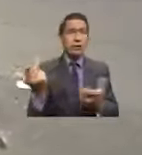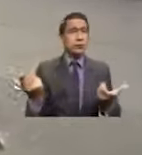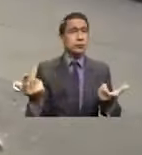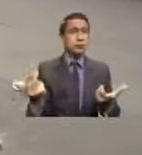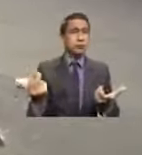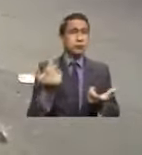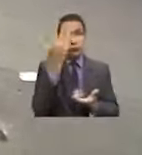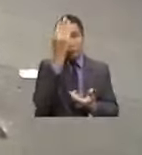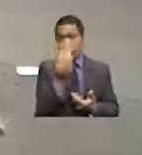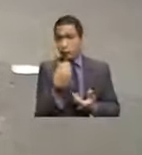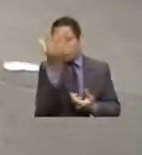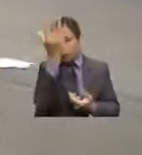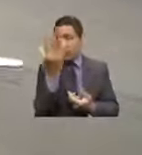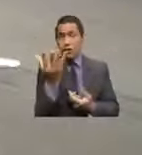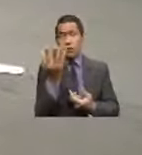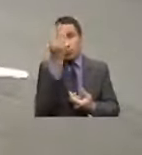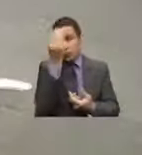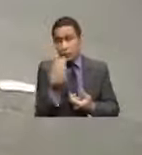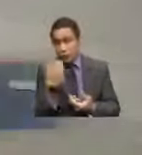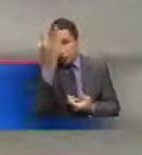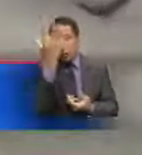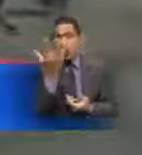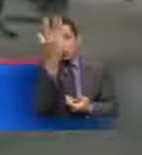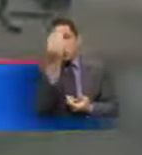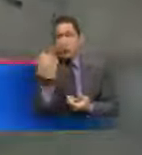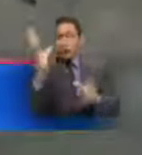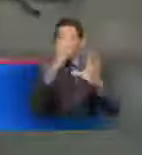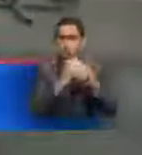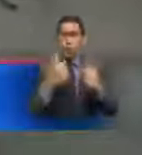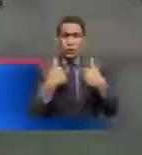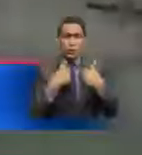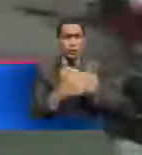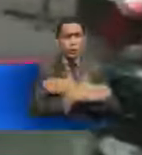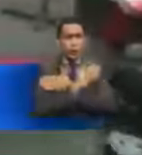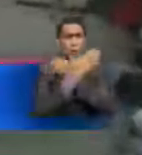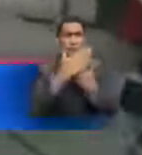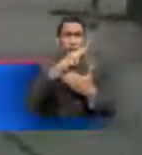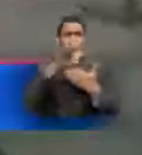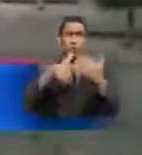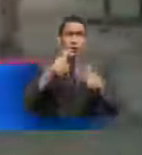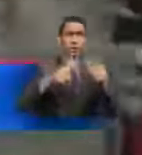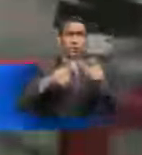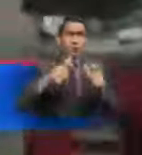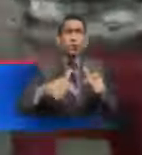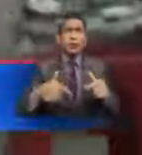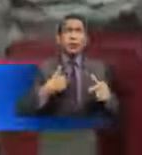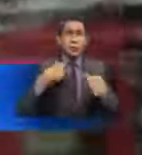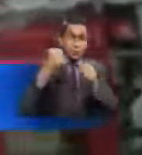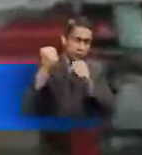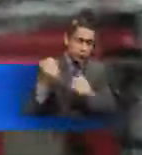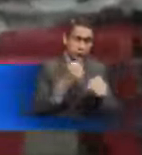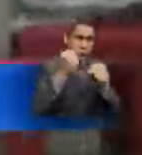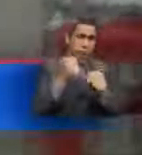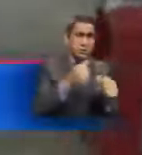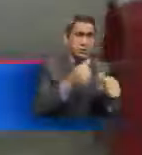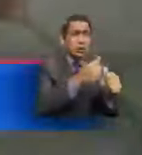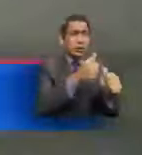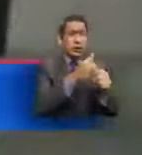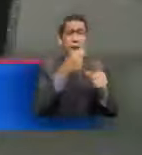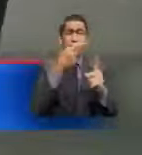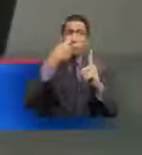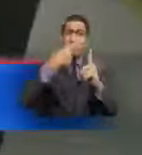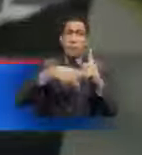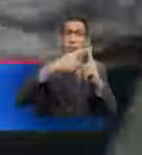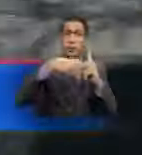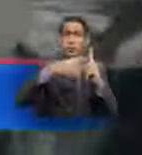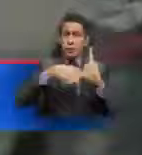días, buenas tardes, buenas noches. Vengo si le puedo hacer para vos barrer. ¿A dónde barres, por ejemplo, por aquí? Yo barro por el Mercado Nuevo, por cada